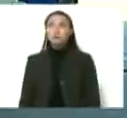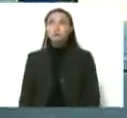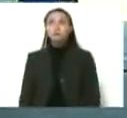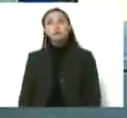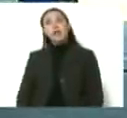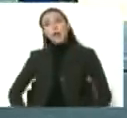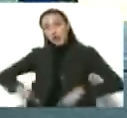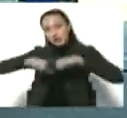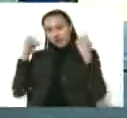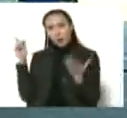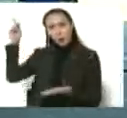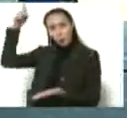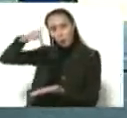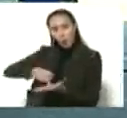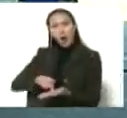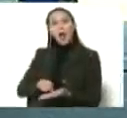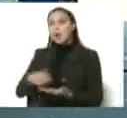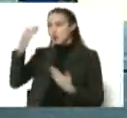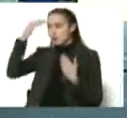de Calixto,